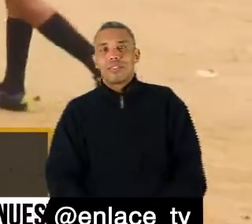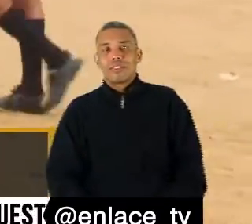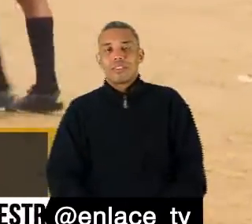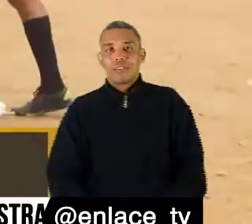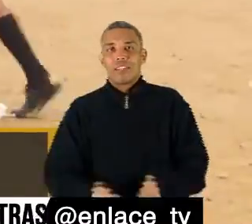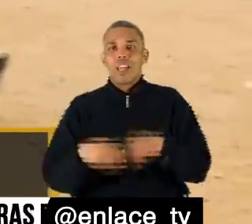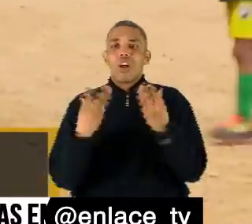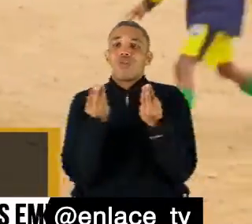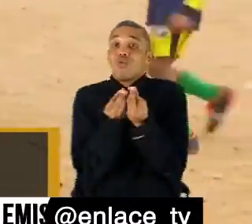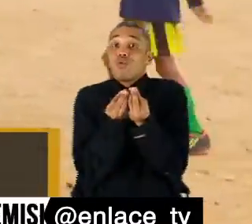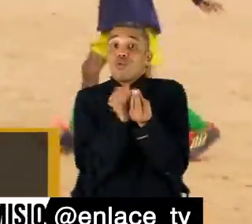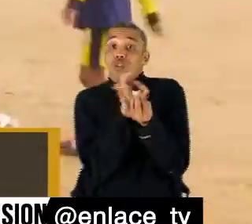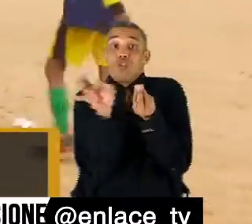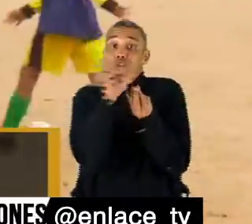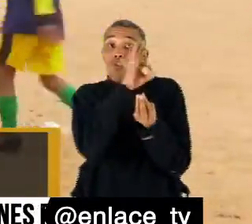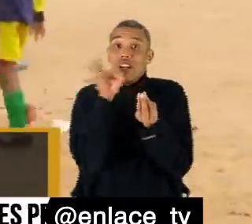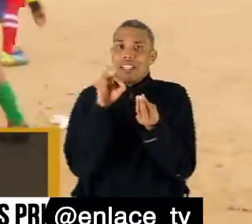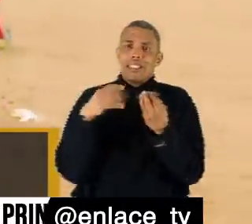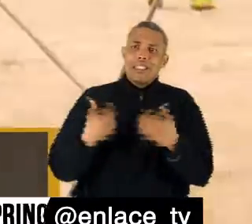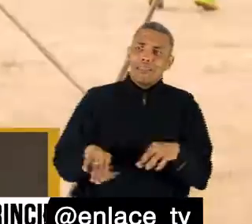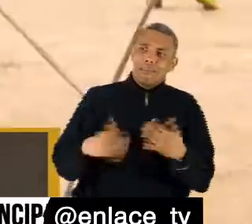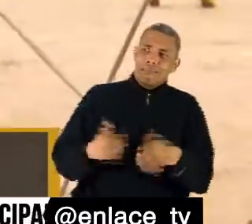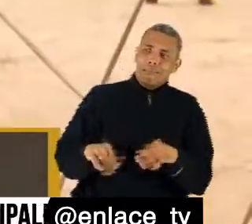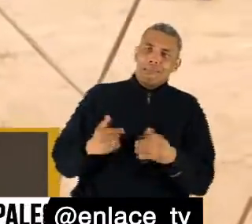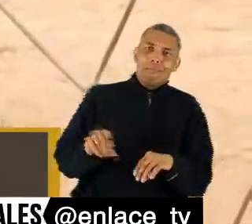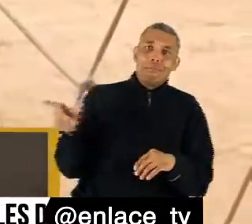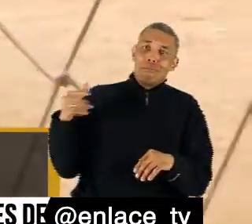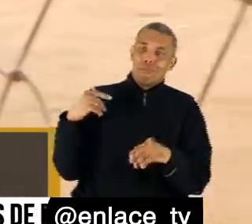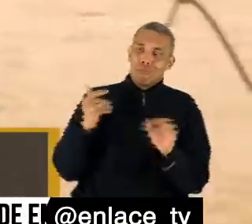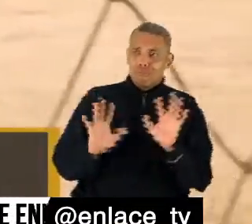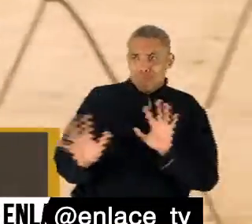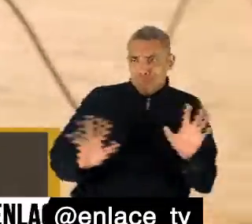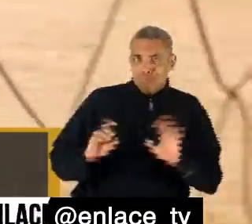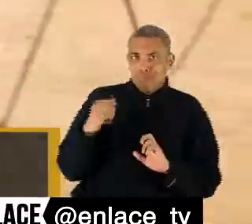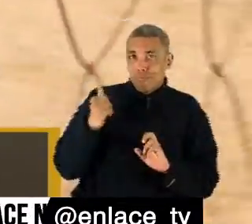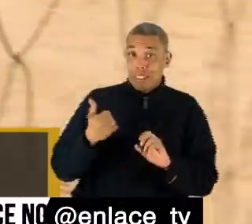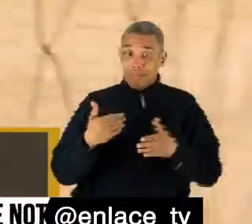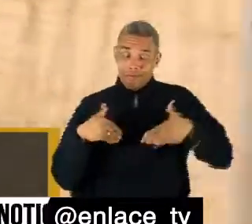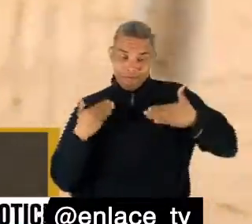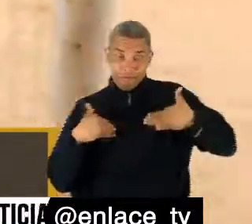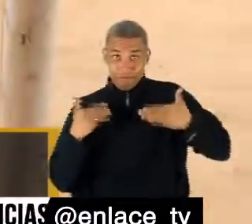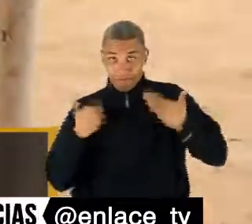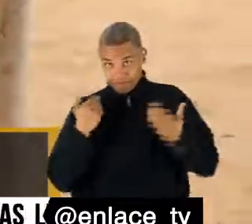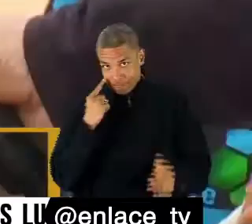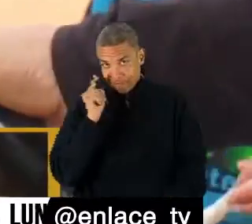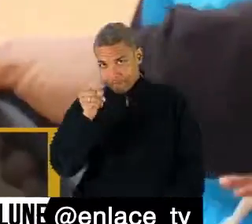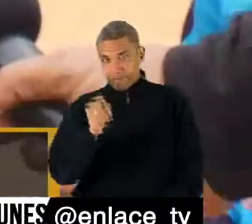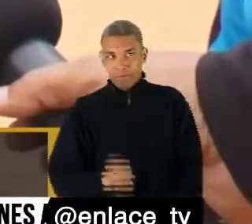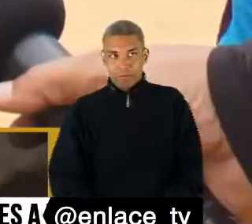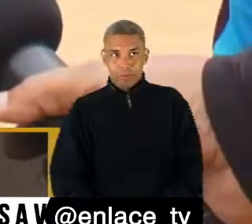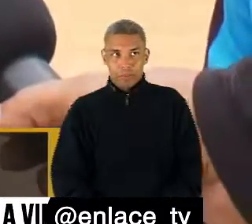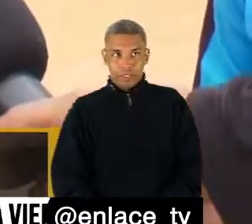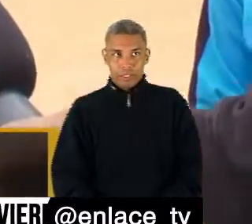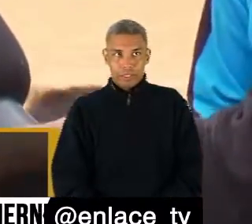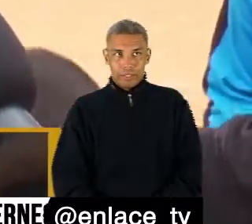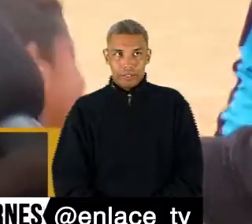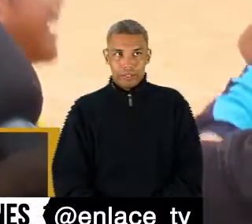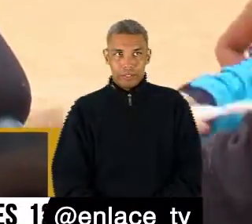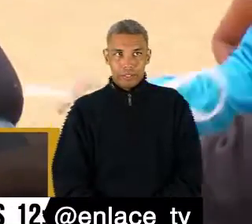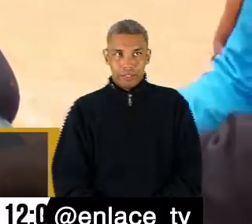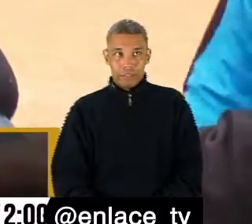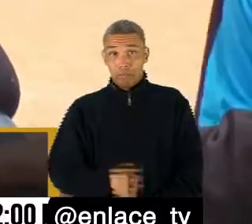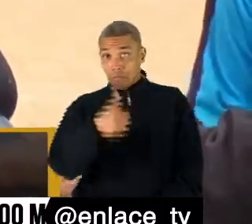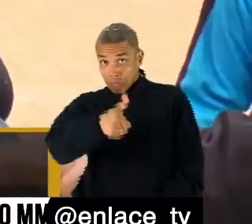Semillitas se alegran con su presencia y destacan el trabajo en equipo que tienen en este torneo de fútbol municipal en la categoría sub-8. Bien, sí estaba.